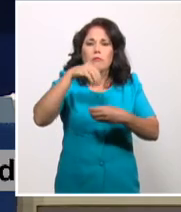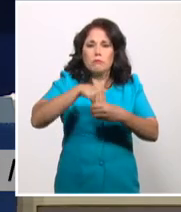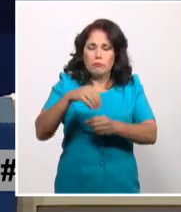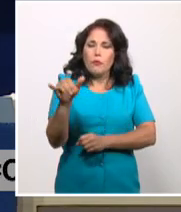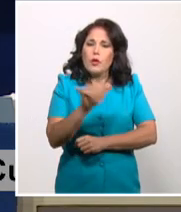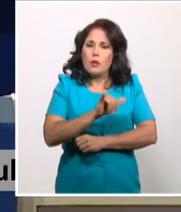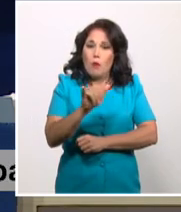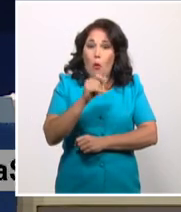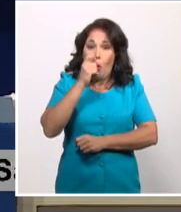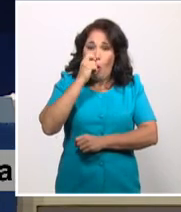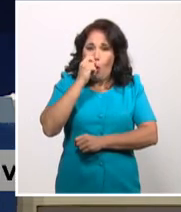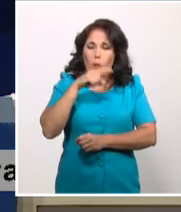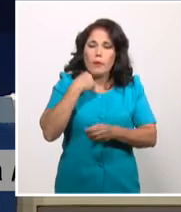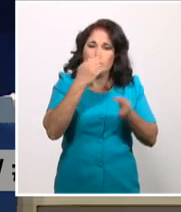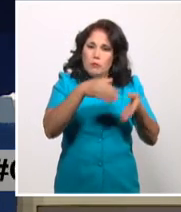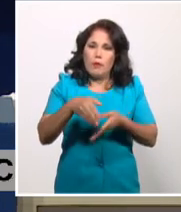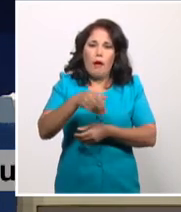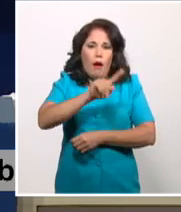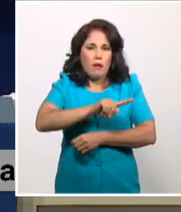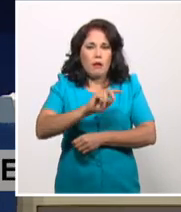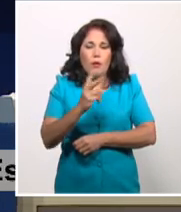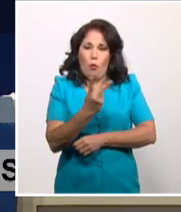Este paciente también falleció